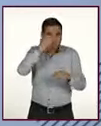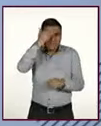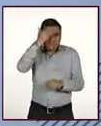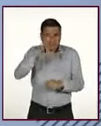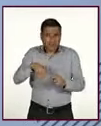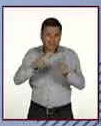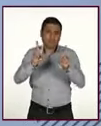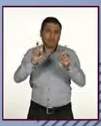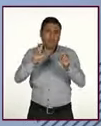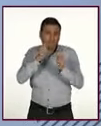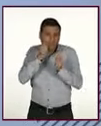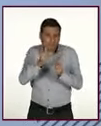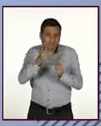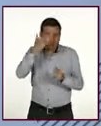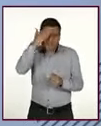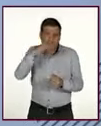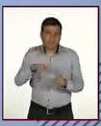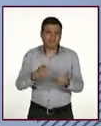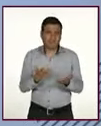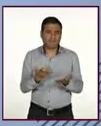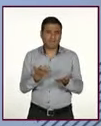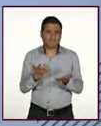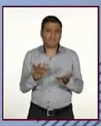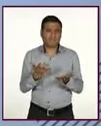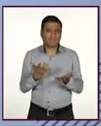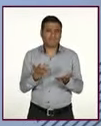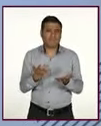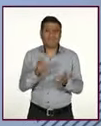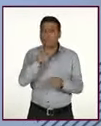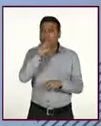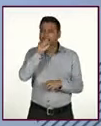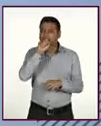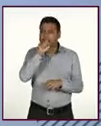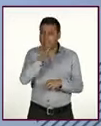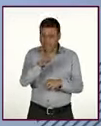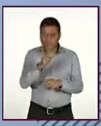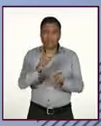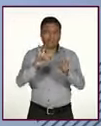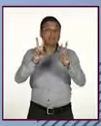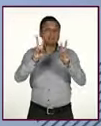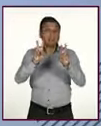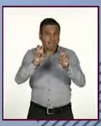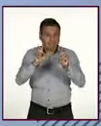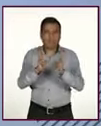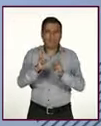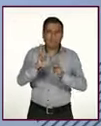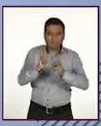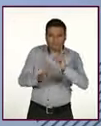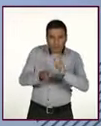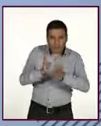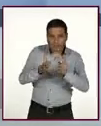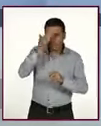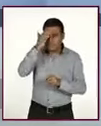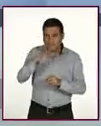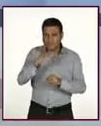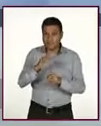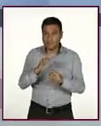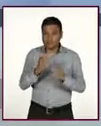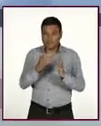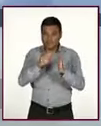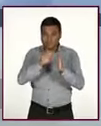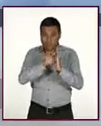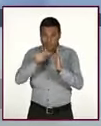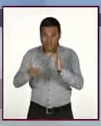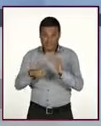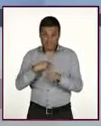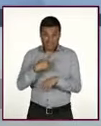abordarla y sobre todo hablar de la situación, que a veces no estamos tan acostumbradas y acostumbrados a hablar sobre